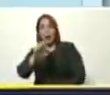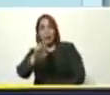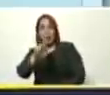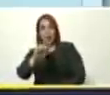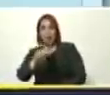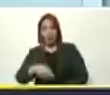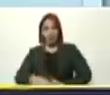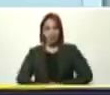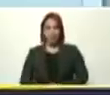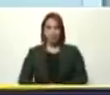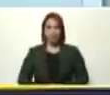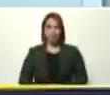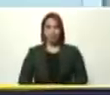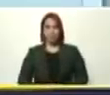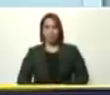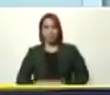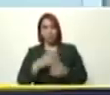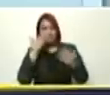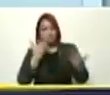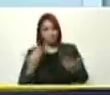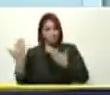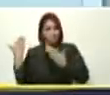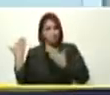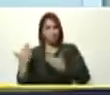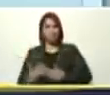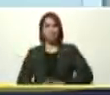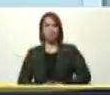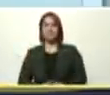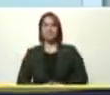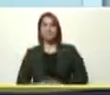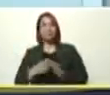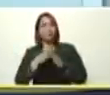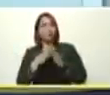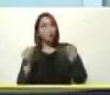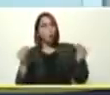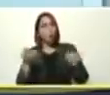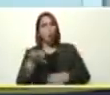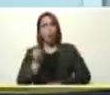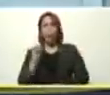Angie Quintana, aquí están pues. Están todos los que son